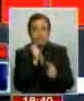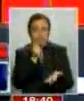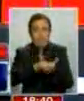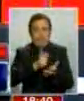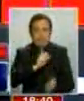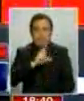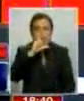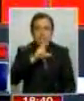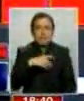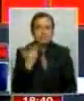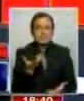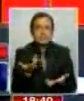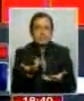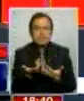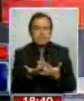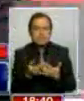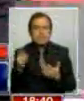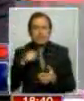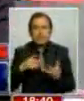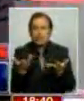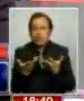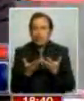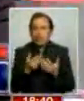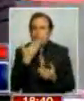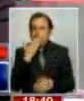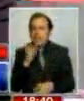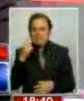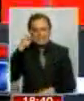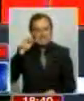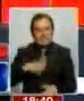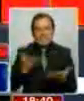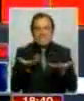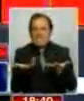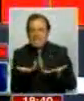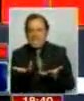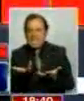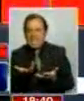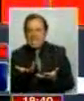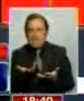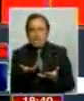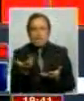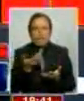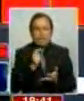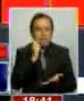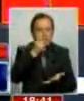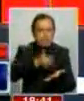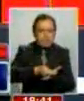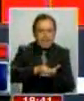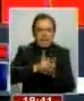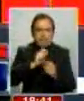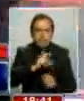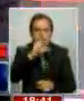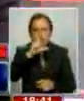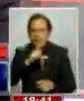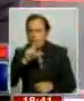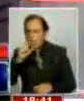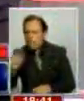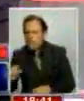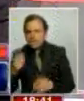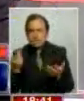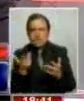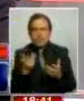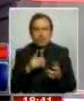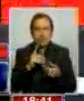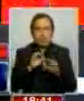es poner la carreta delante de los bueyes, que sería mejor saber que efectivamente, no artículo que por artículo, mayoría, se va a reformar